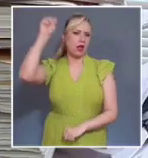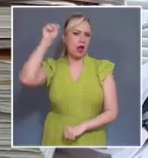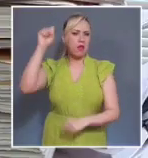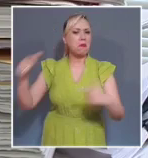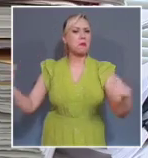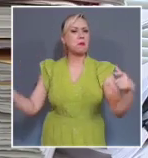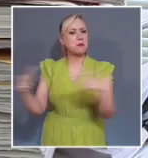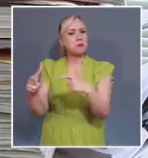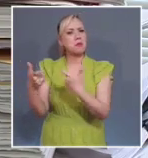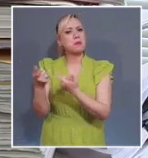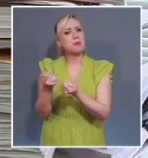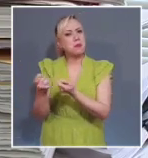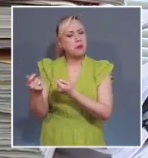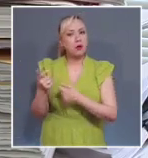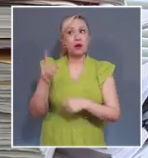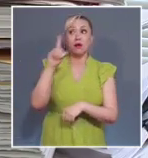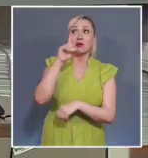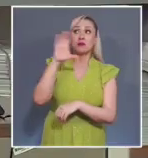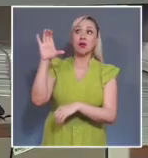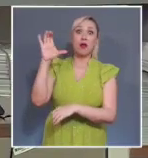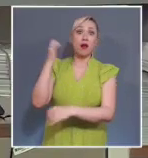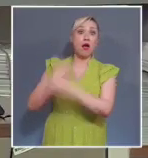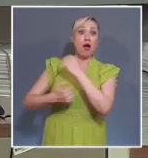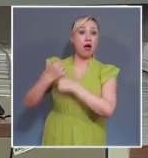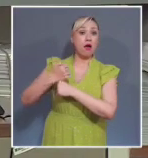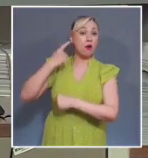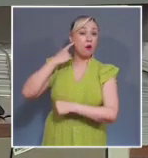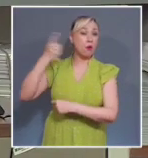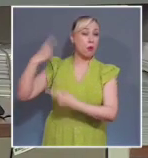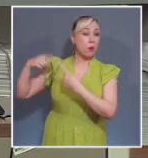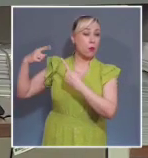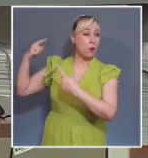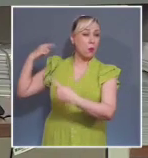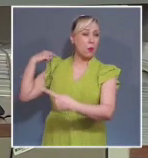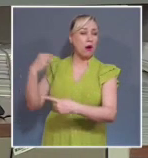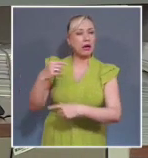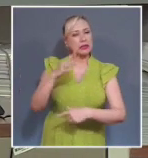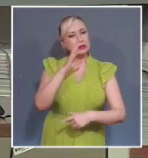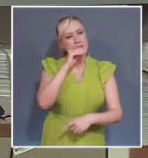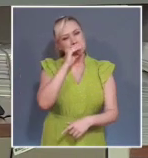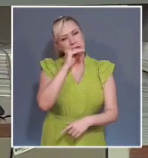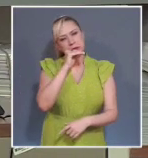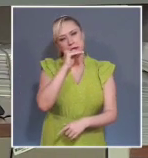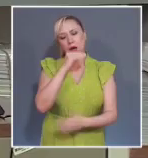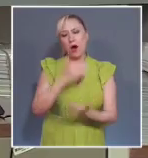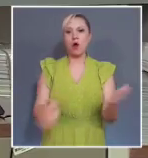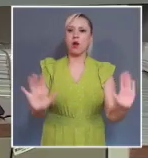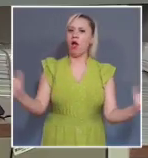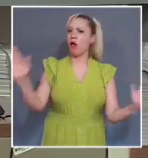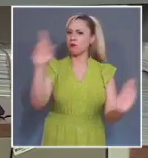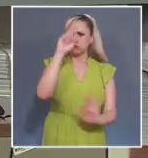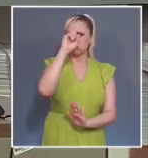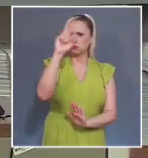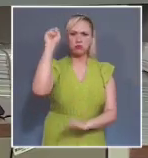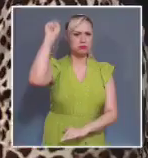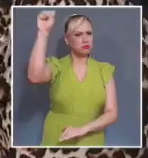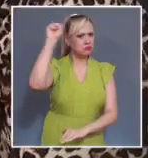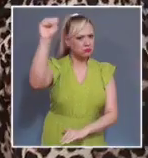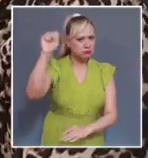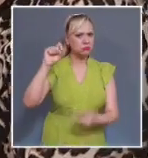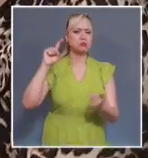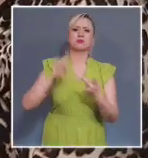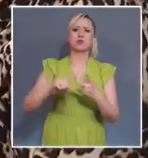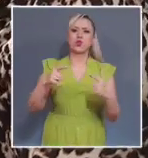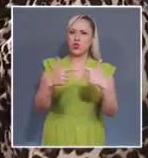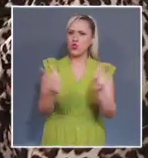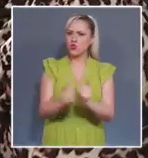indica, un enfoque que privilegia la libertad y democracia sindical, la libre contratación colectiva y también, bueno, pues